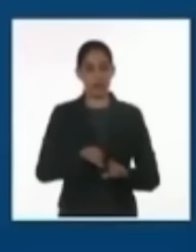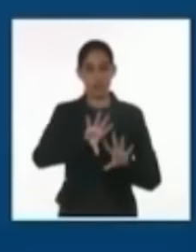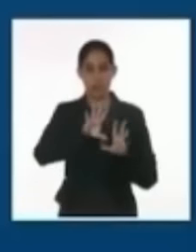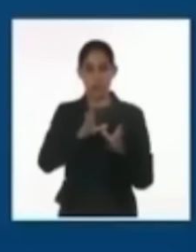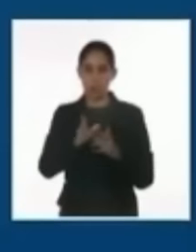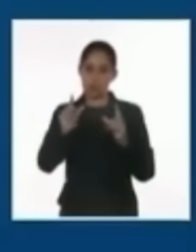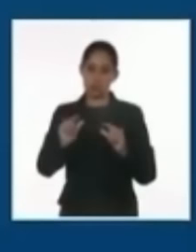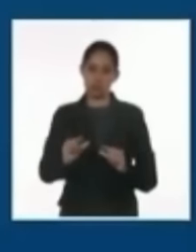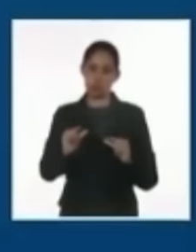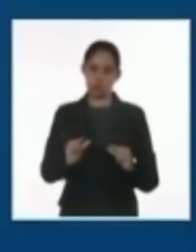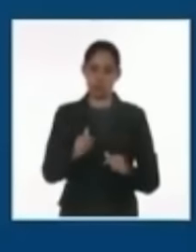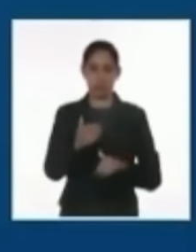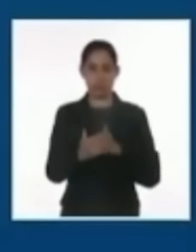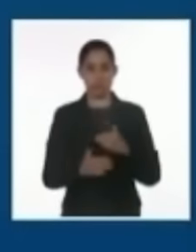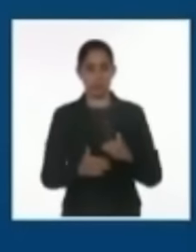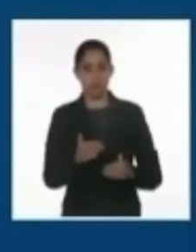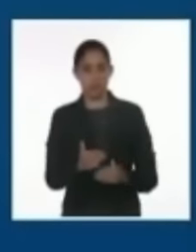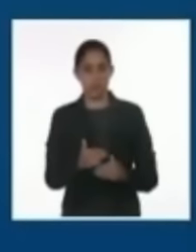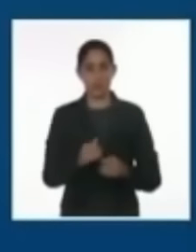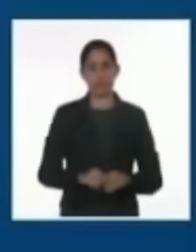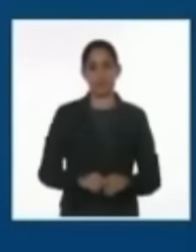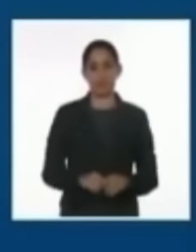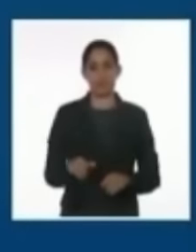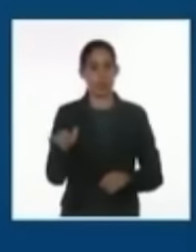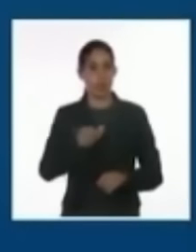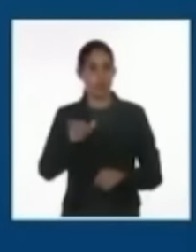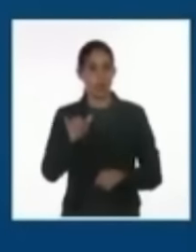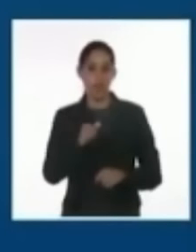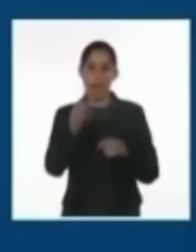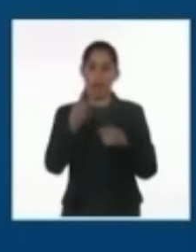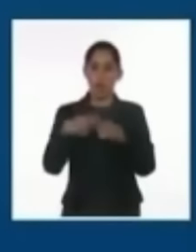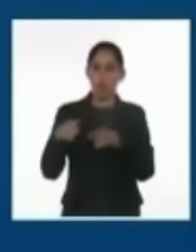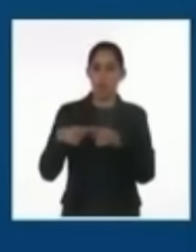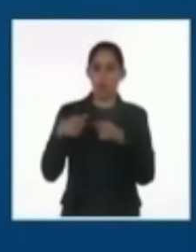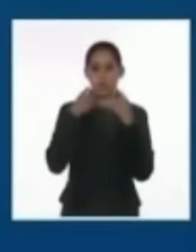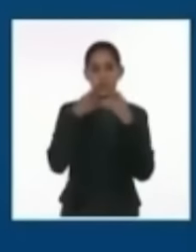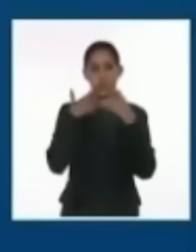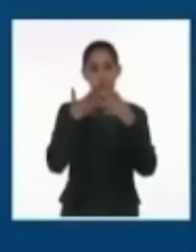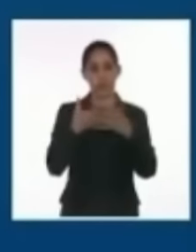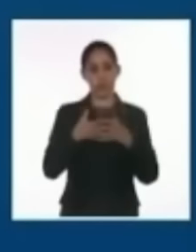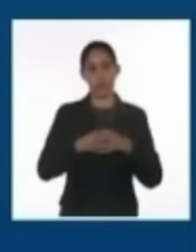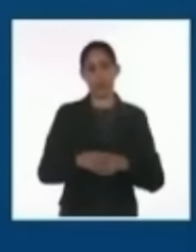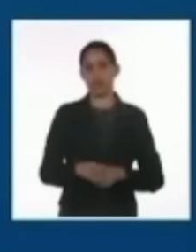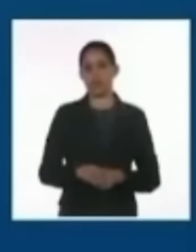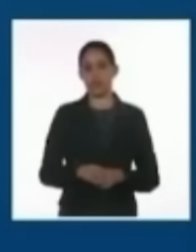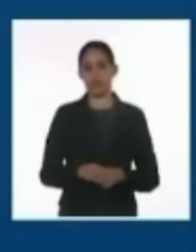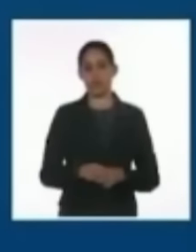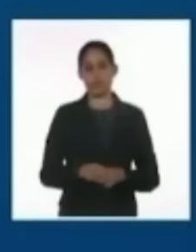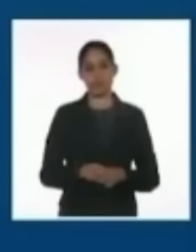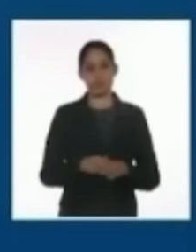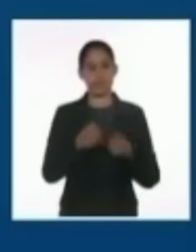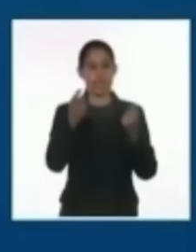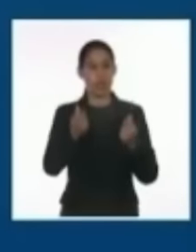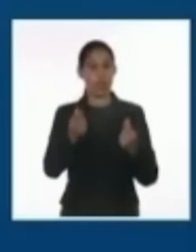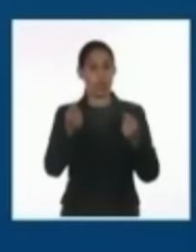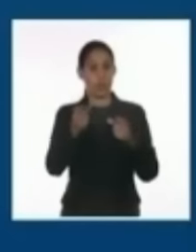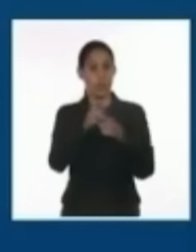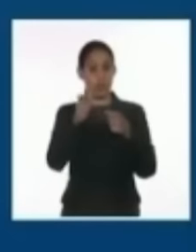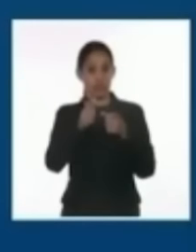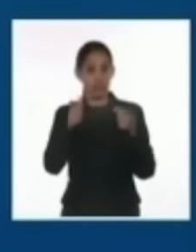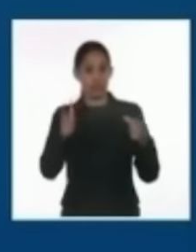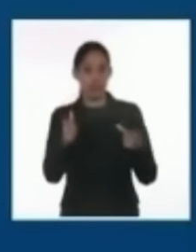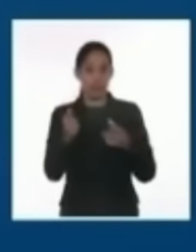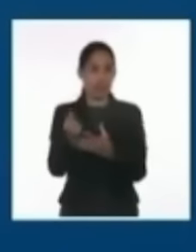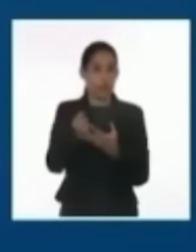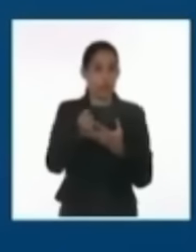bajando y ya vemos que empiezan a reaccionar determinados índices macroeconómico que nos permiten